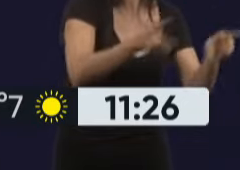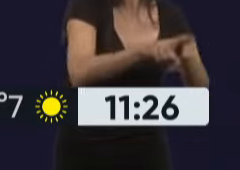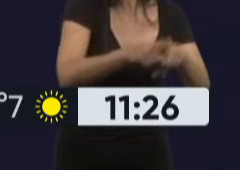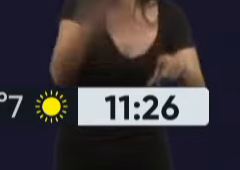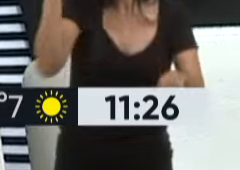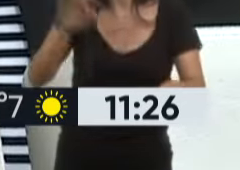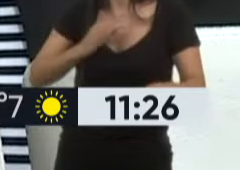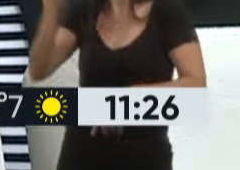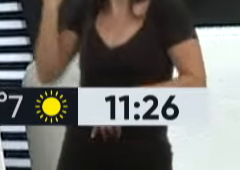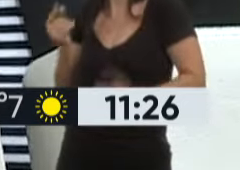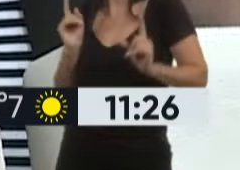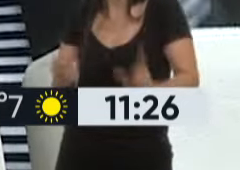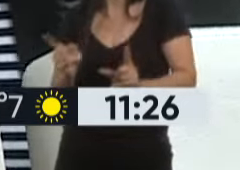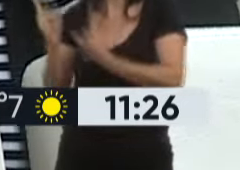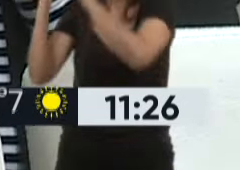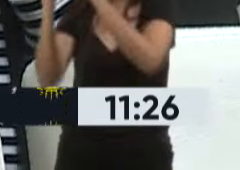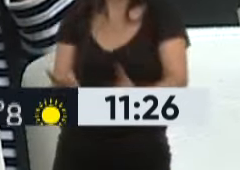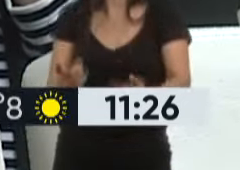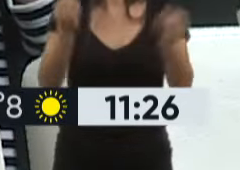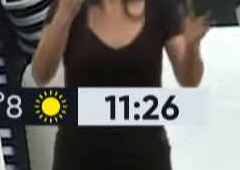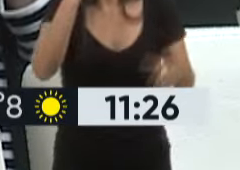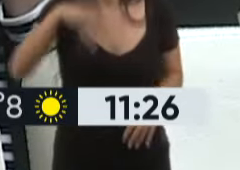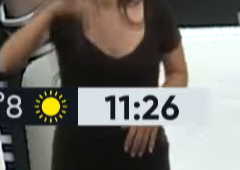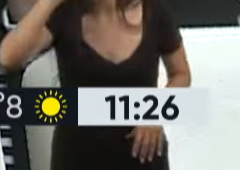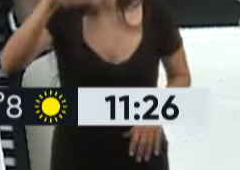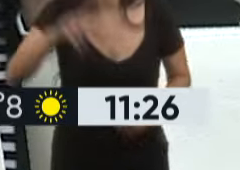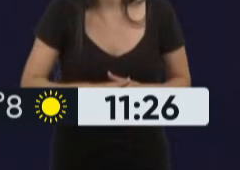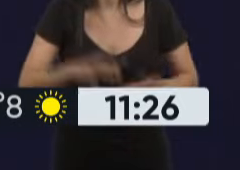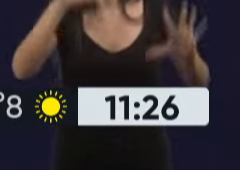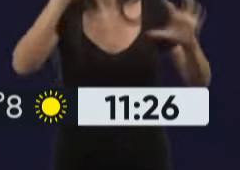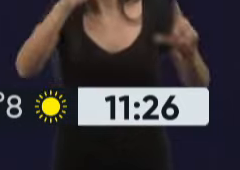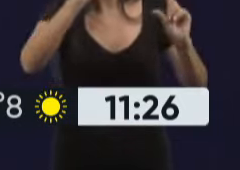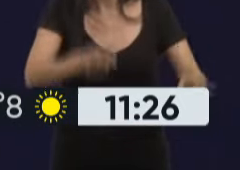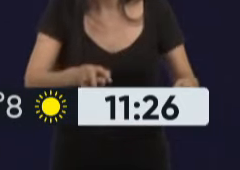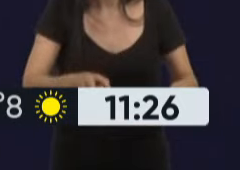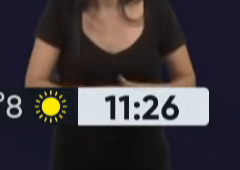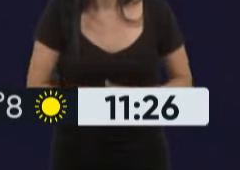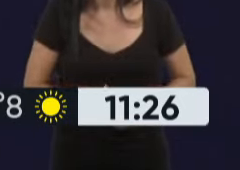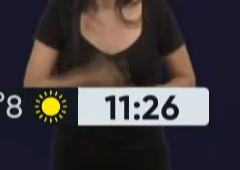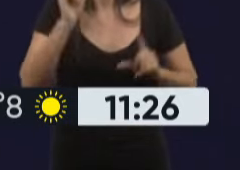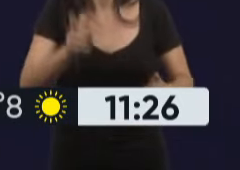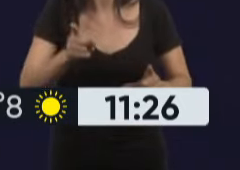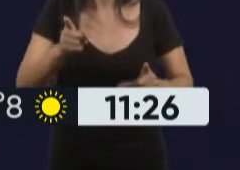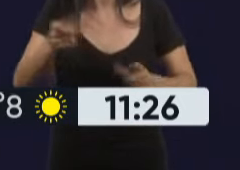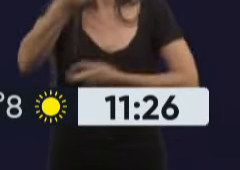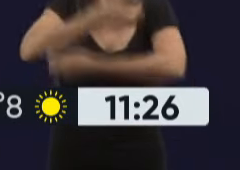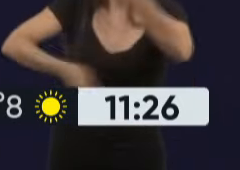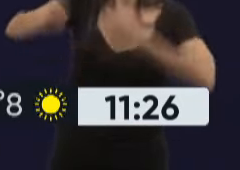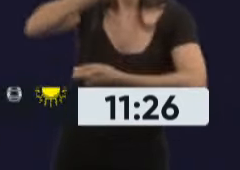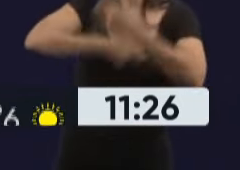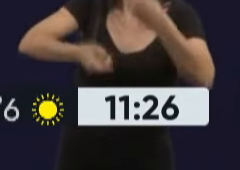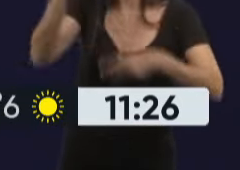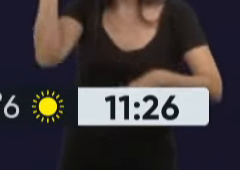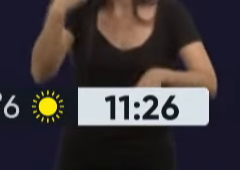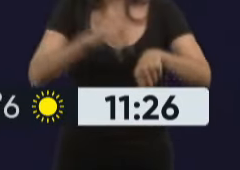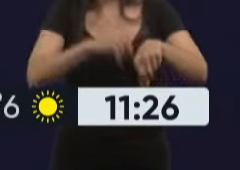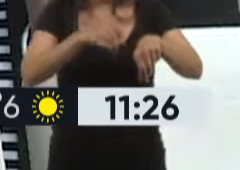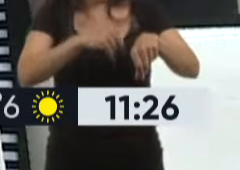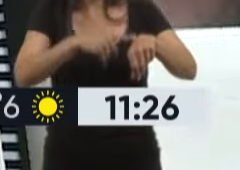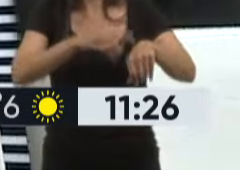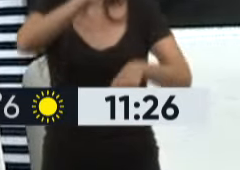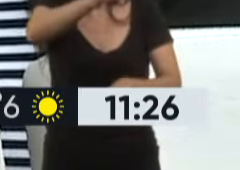eh qué tal Manuel Buen día e recuerdo igual la buena reacción de los mercados no en virtud de la presentación de ayer del día de hoy